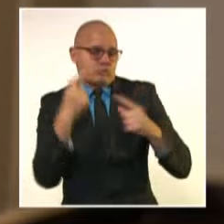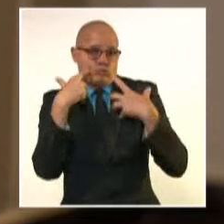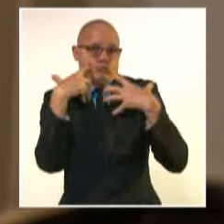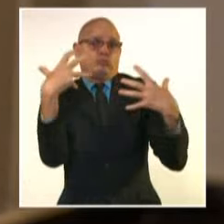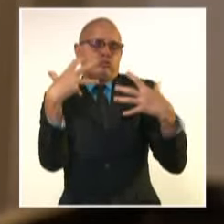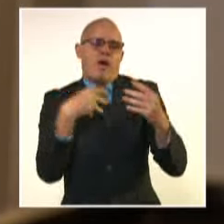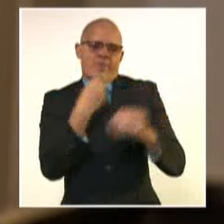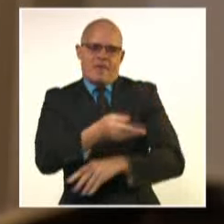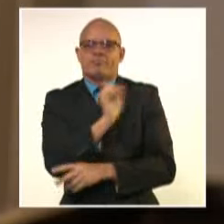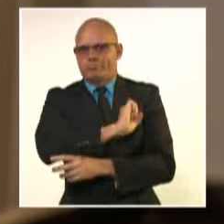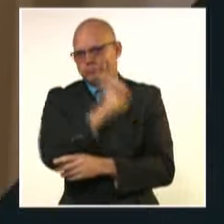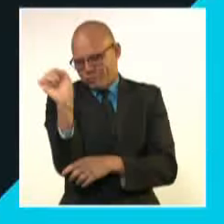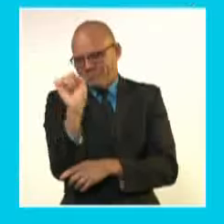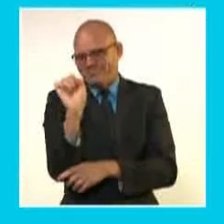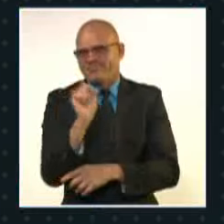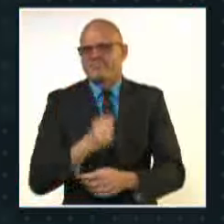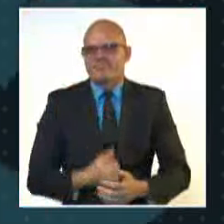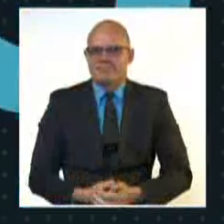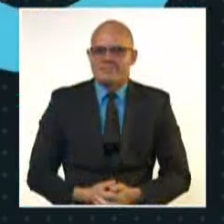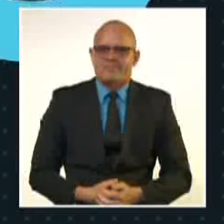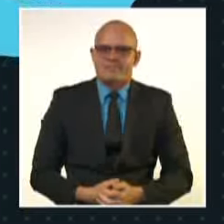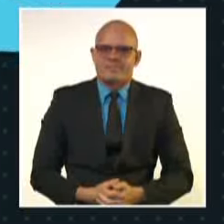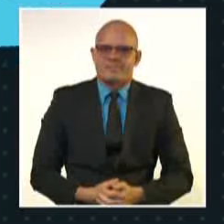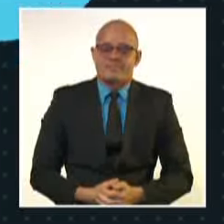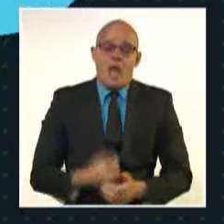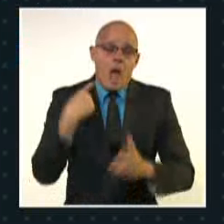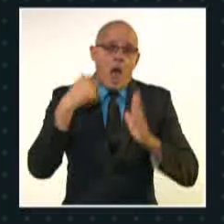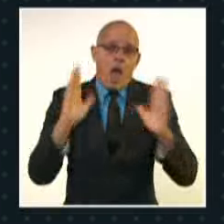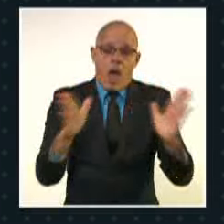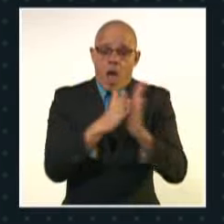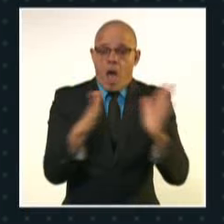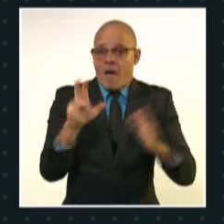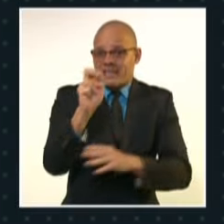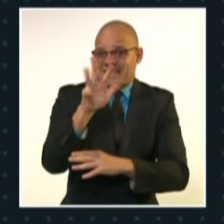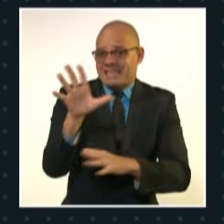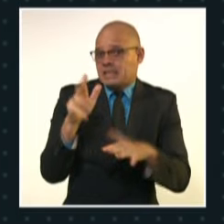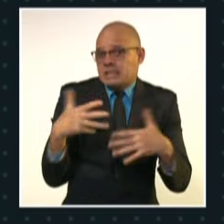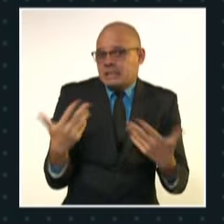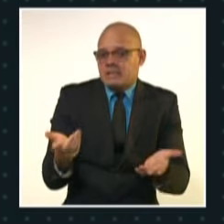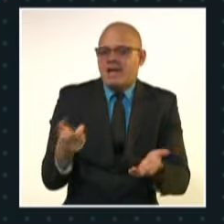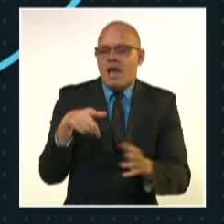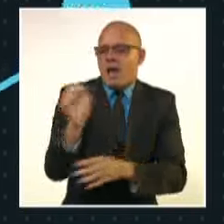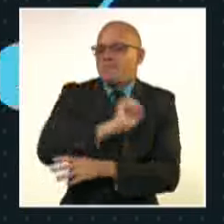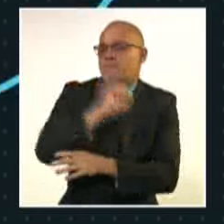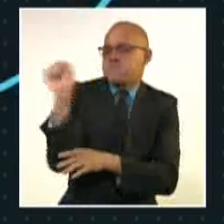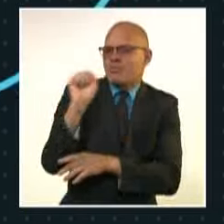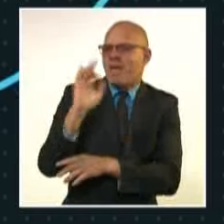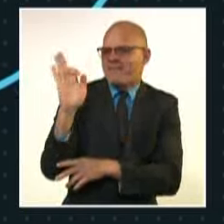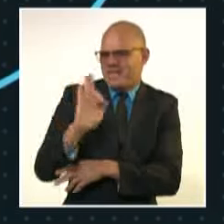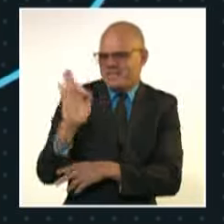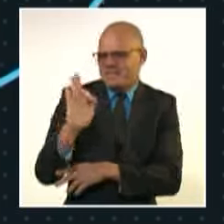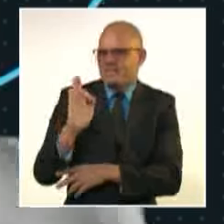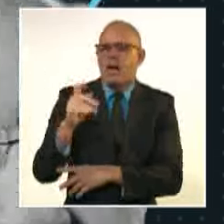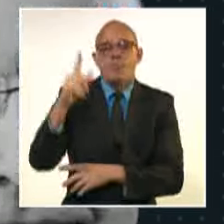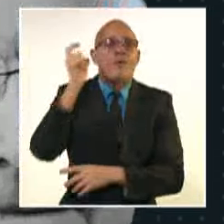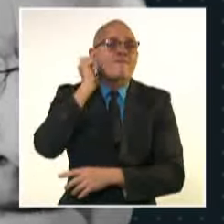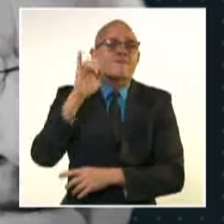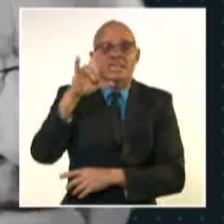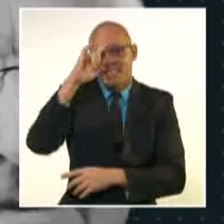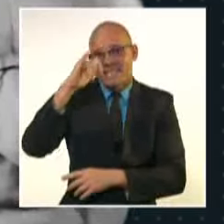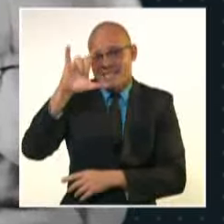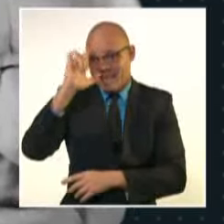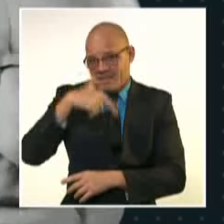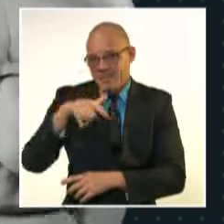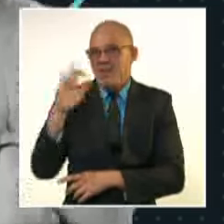transforman nuestra comprensión del universo. En 2025, el laureado de física fue para investigaciones sobre mecánica cuántica, un campo